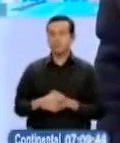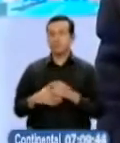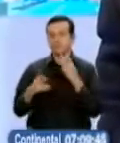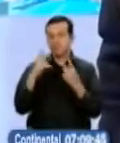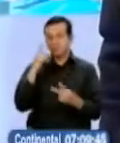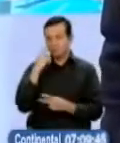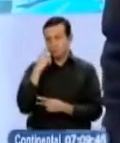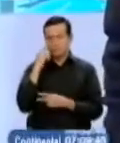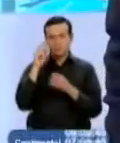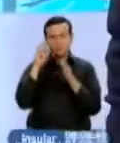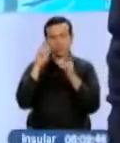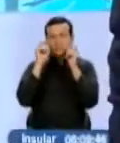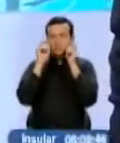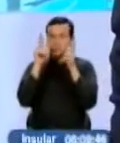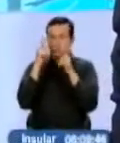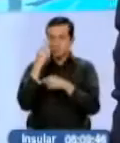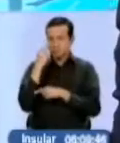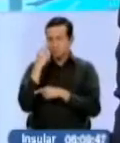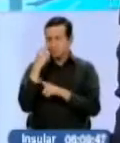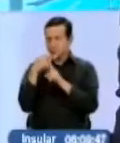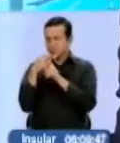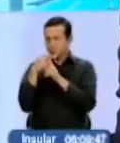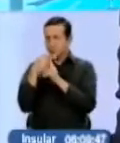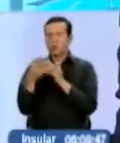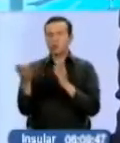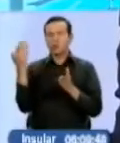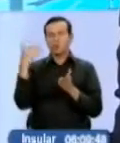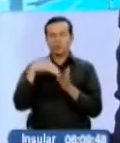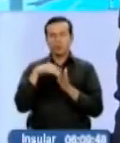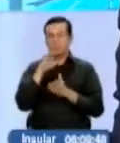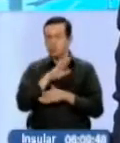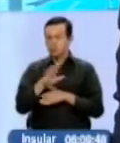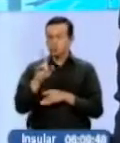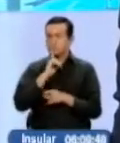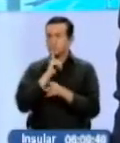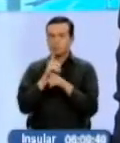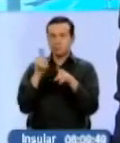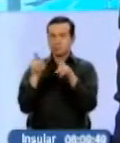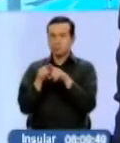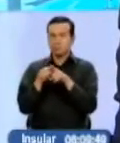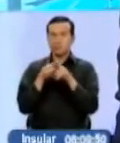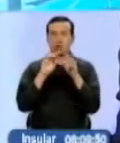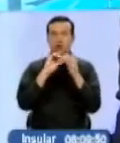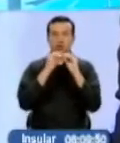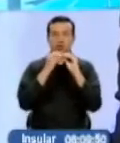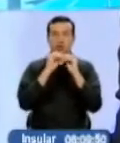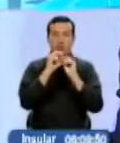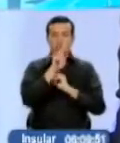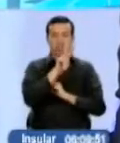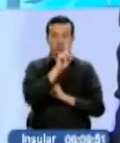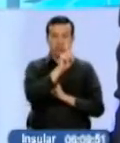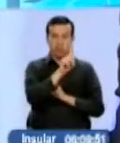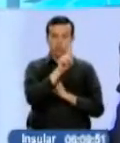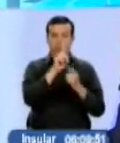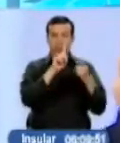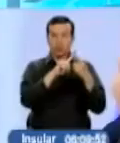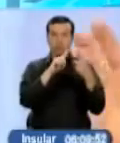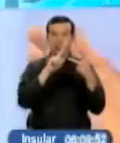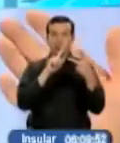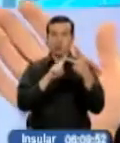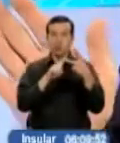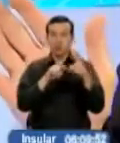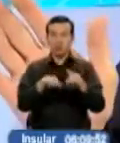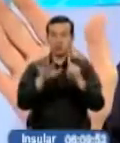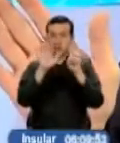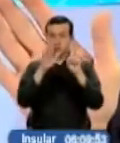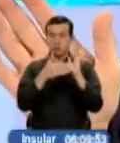con suficiente atención y lupa, otra vez más, sin duda coinciden Creo y Partido Social Cristiano en la propuesta de